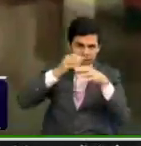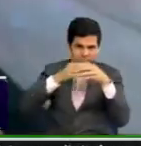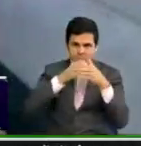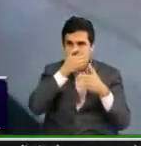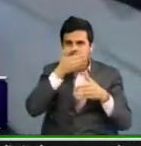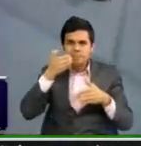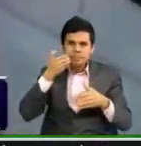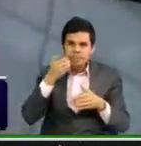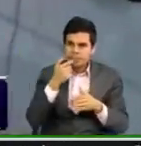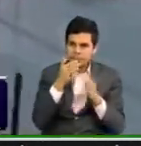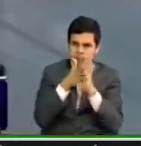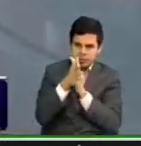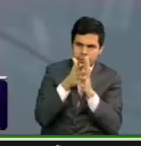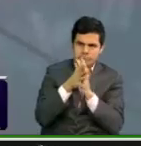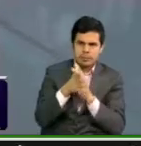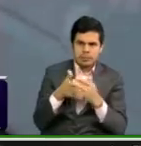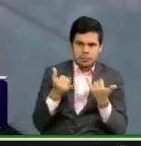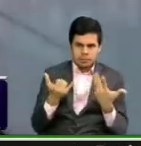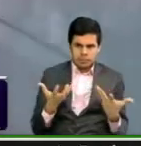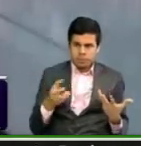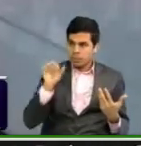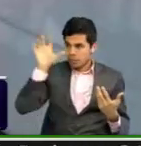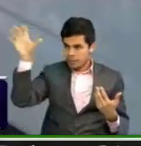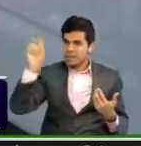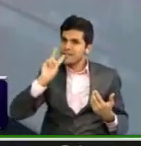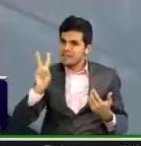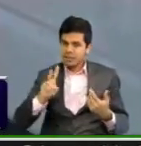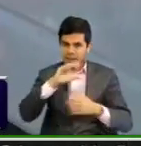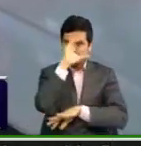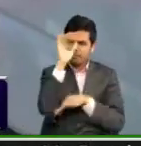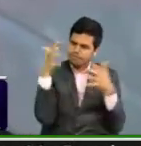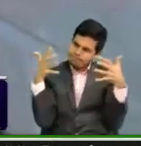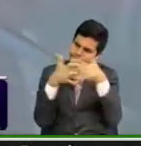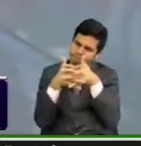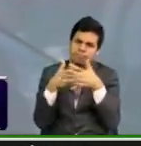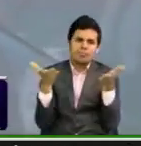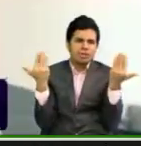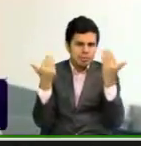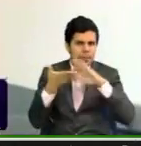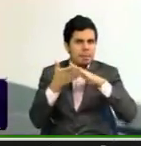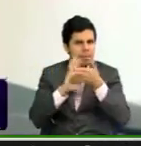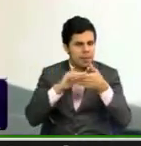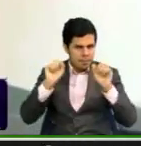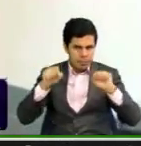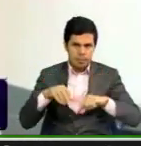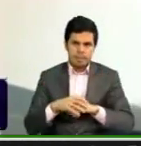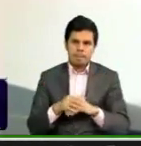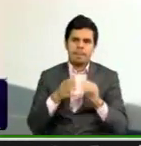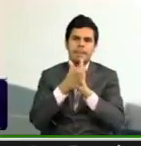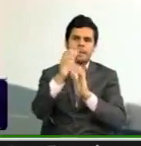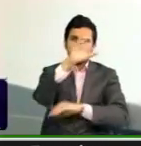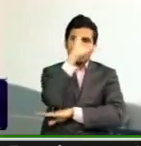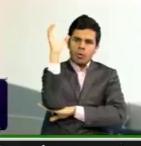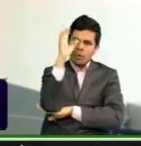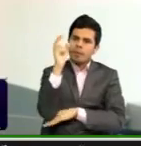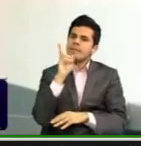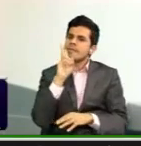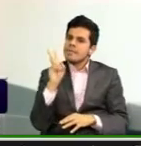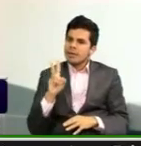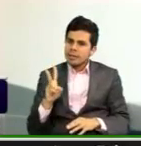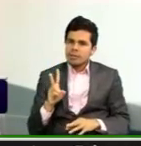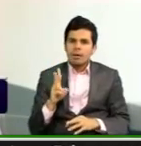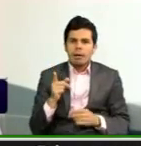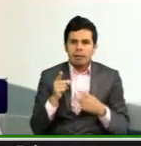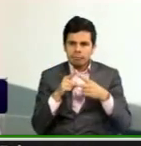guerrillero la integración de los dos países hermanos es fundamental para lograr la paz colombiana son dos naciones hermanas